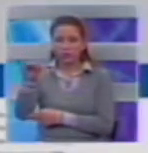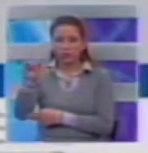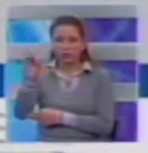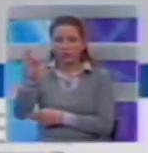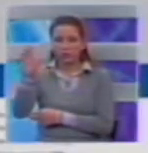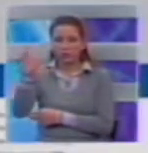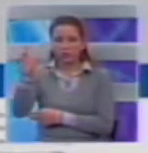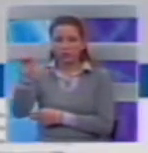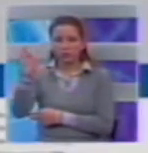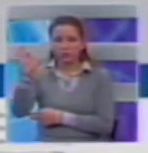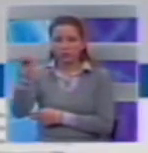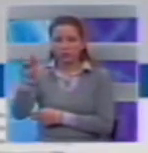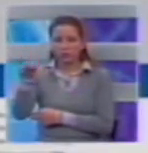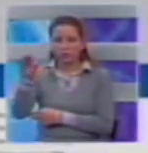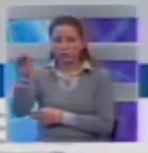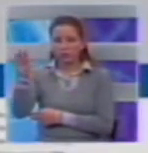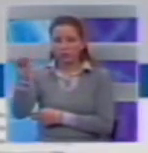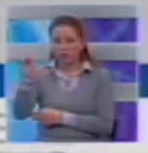www.miflota.com.